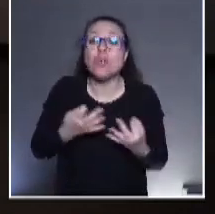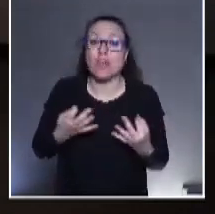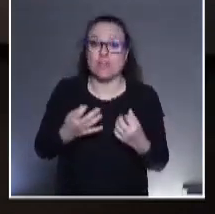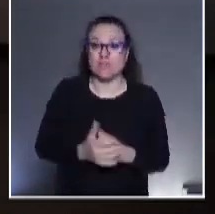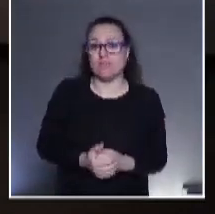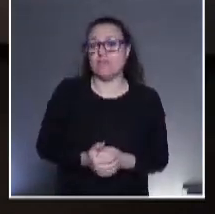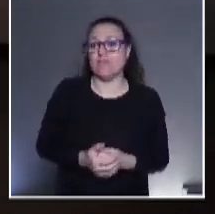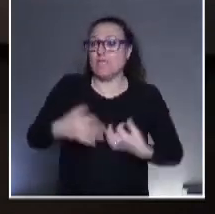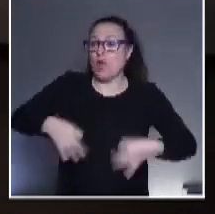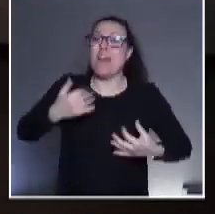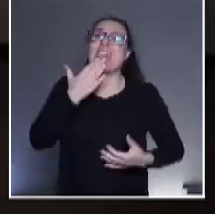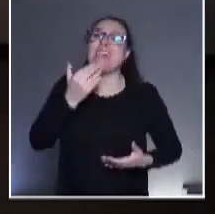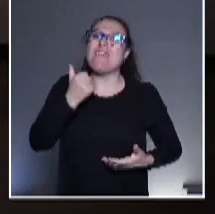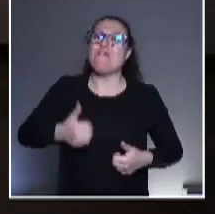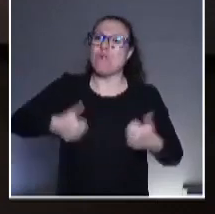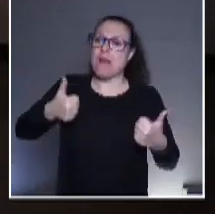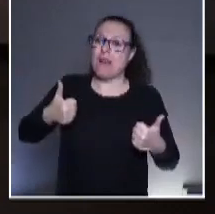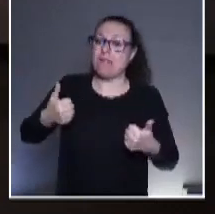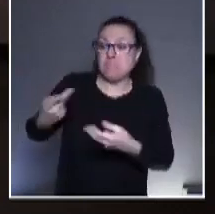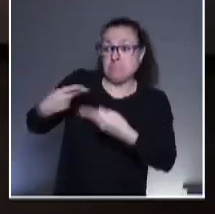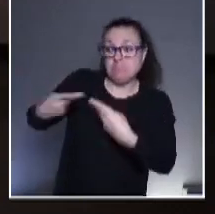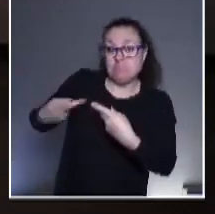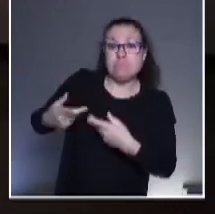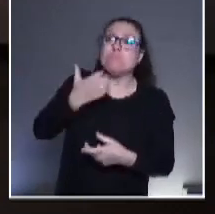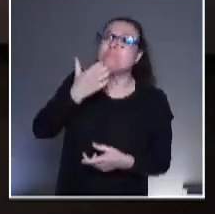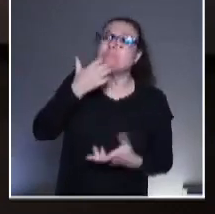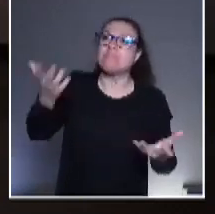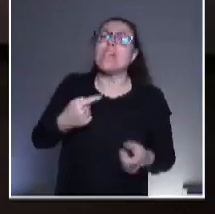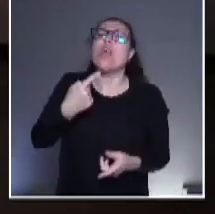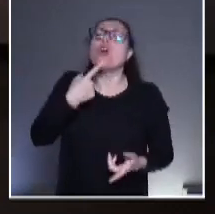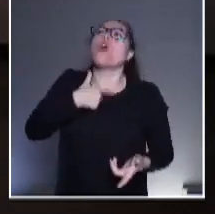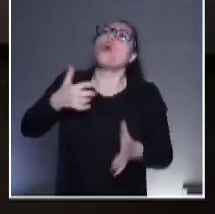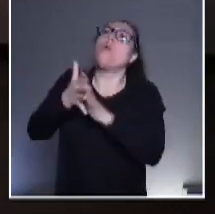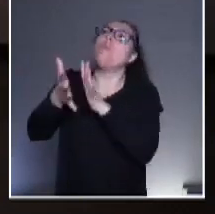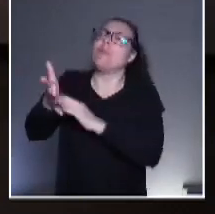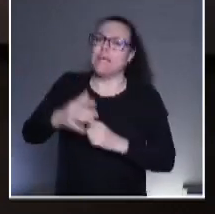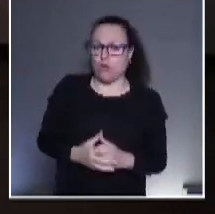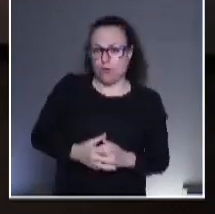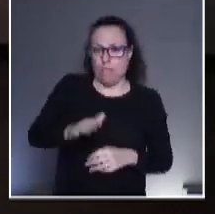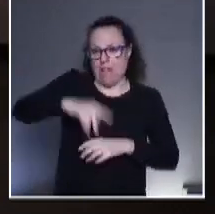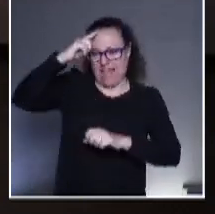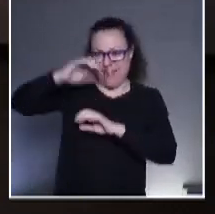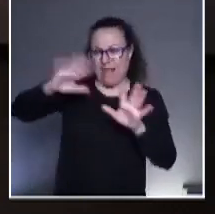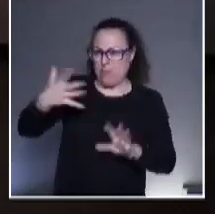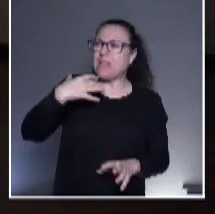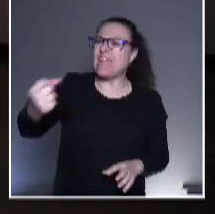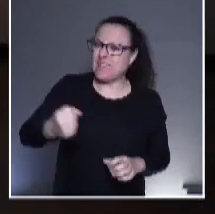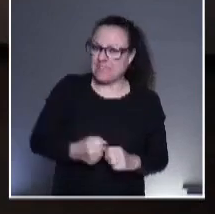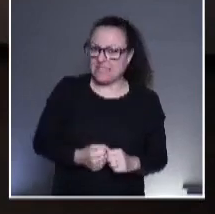tono coloquial y decirnos mutuamente cosas como, a ver, ¿cómo te lo explicaría yo? Esto es como